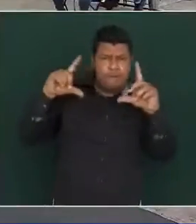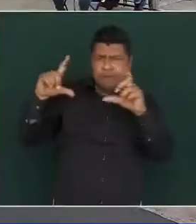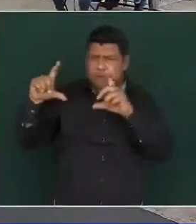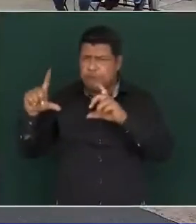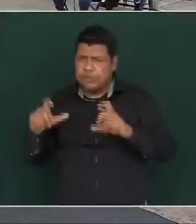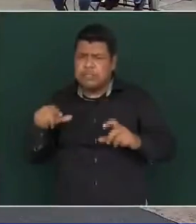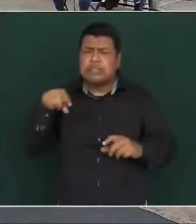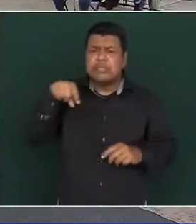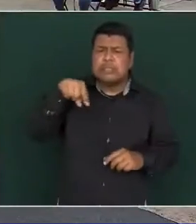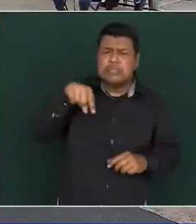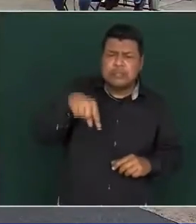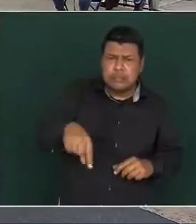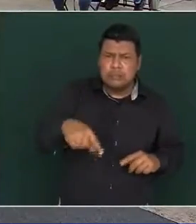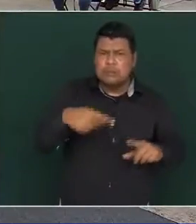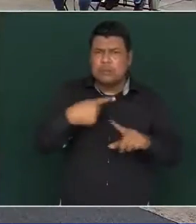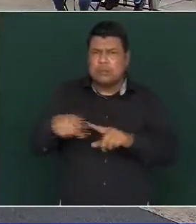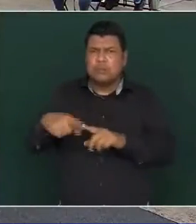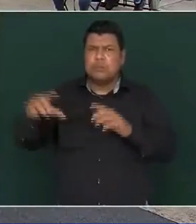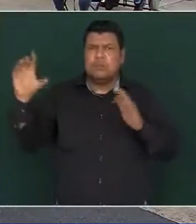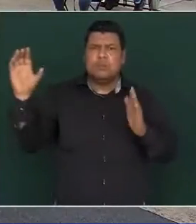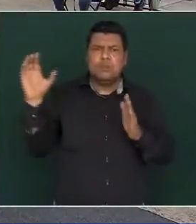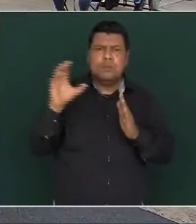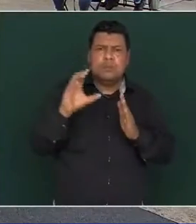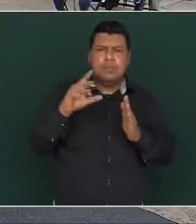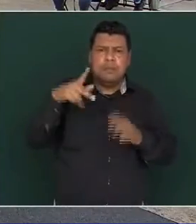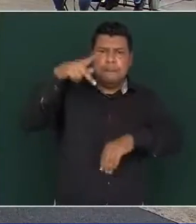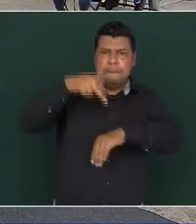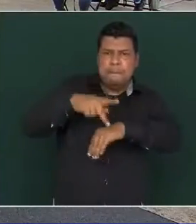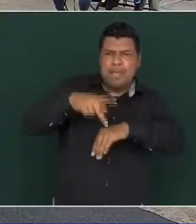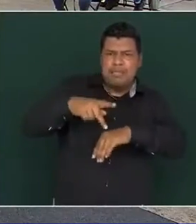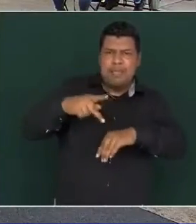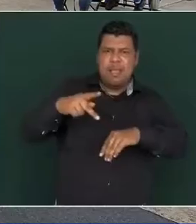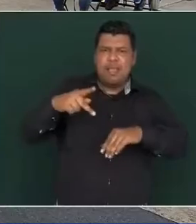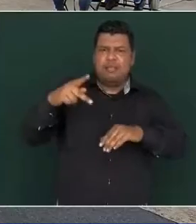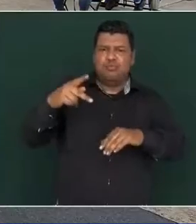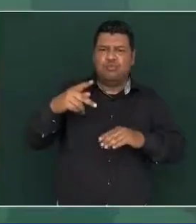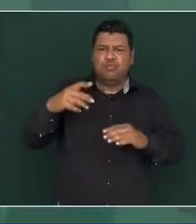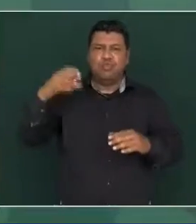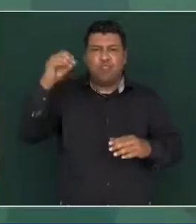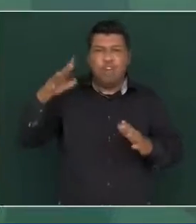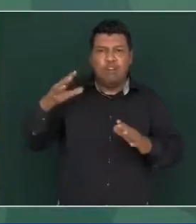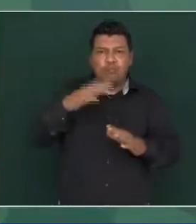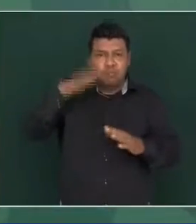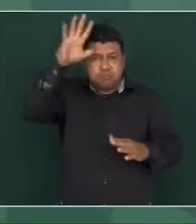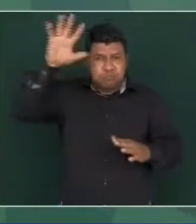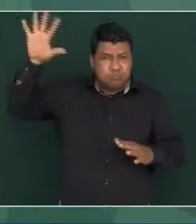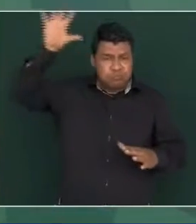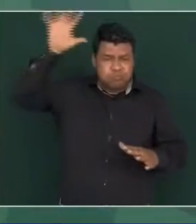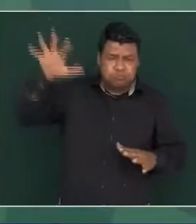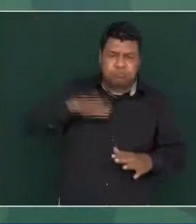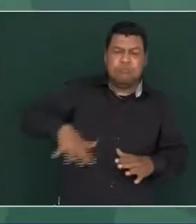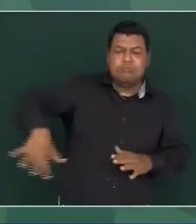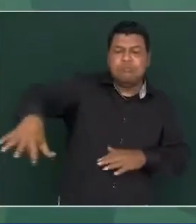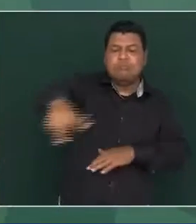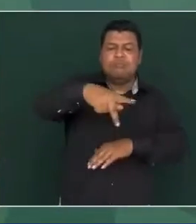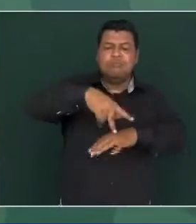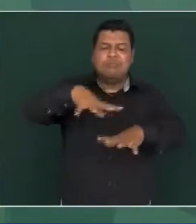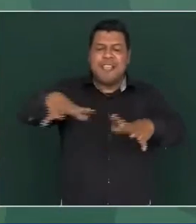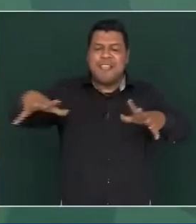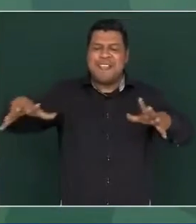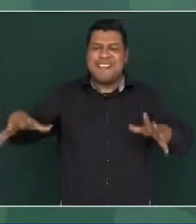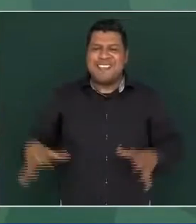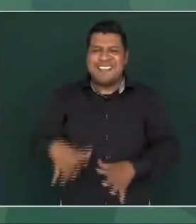tenemos un gran calendario, una piedra del sol, calendario azteca. Ahí se hizo el